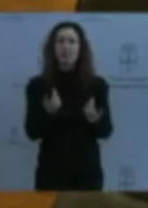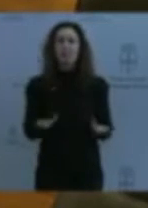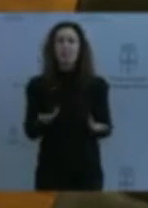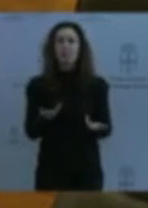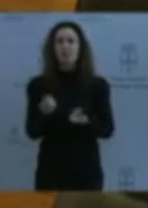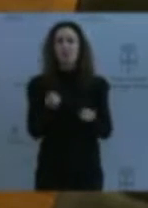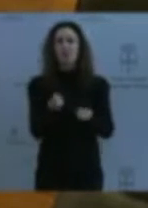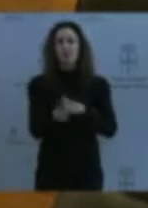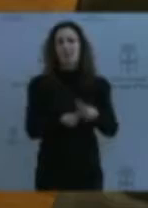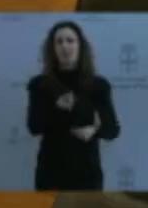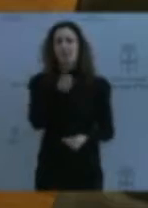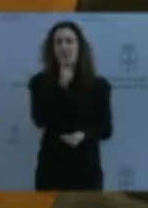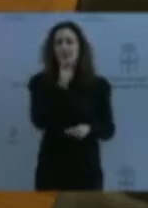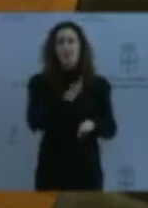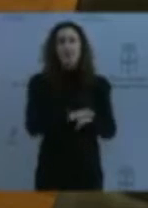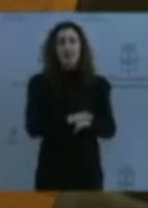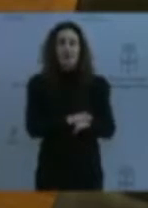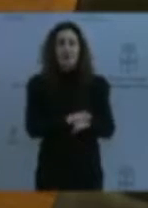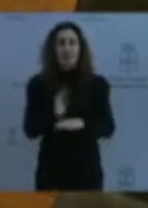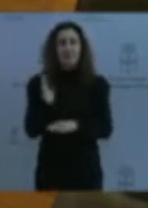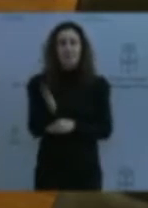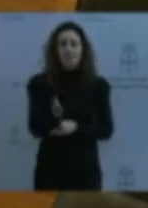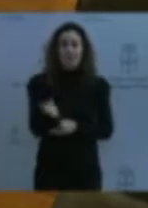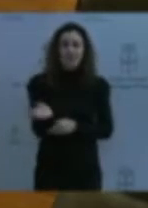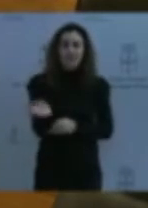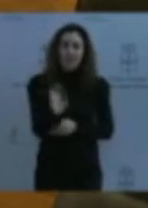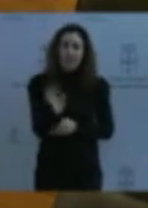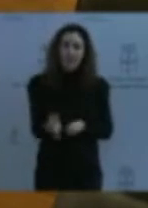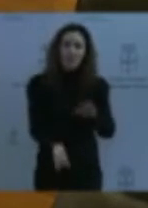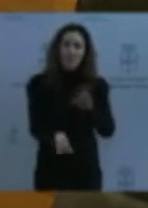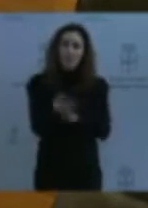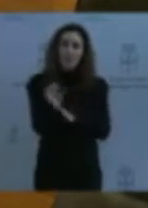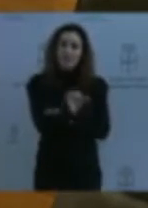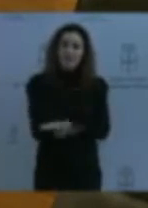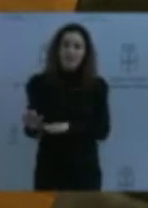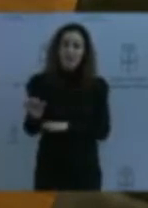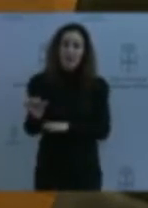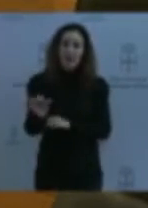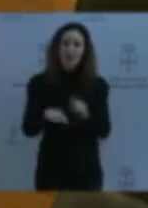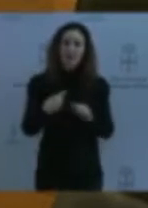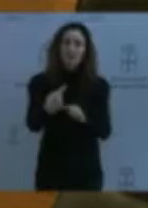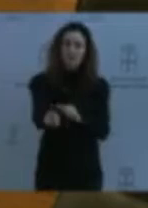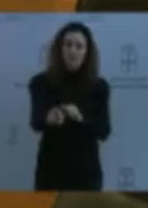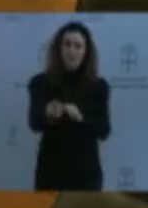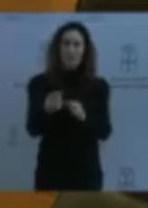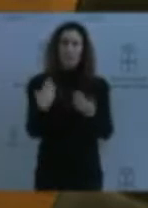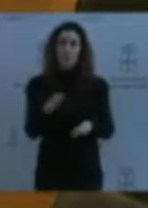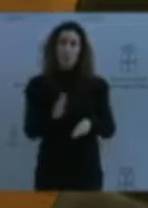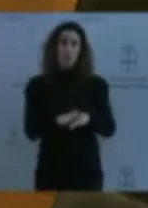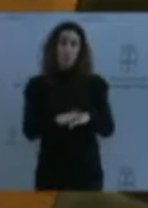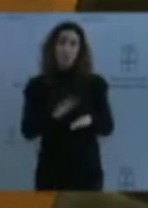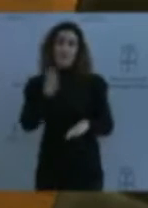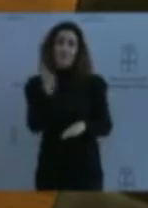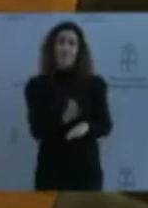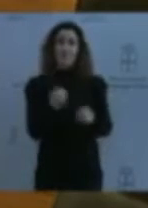los daños que haya ocurrido en esa semana, más los posteriores que hayan sido consecuencia del mal estado en que han quedado las